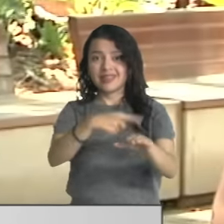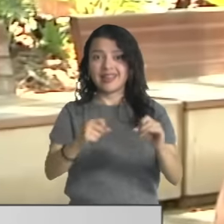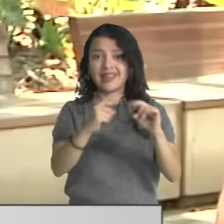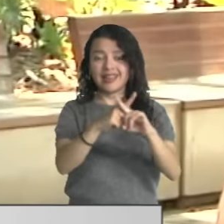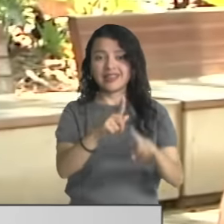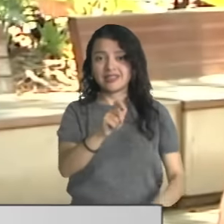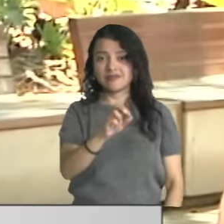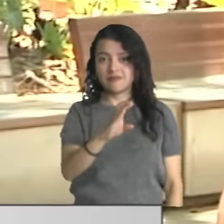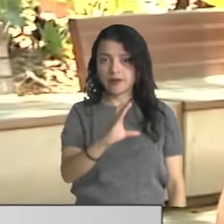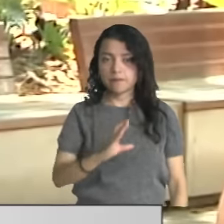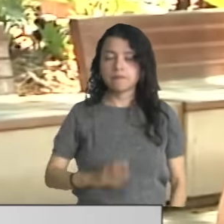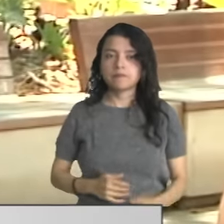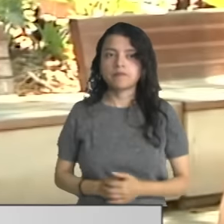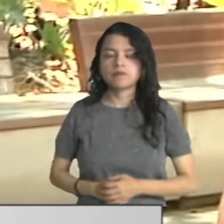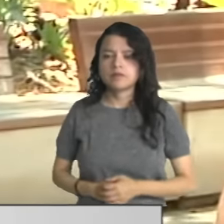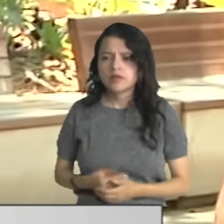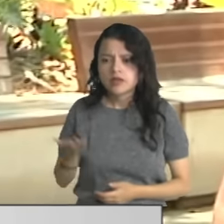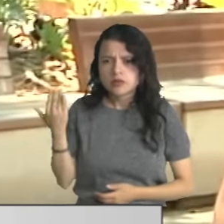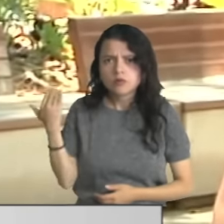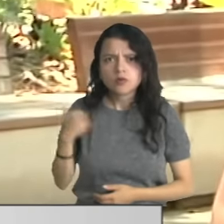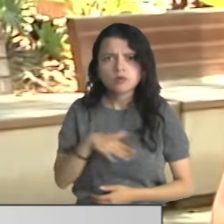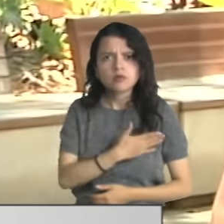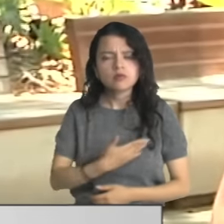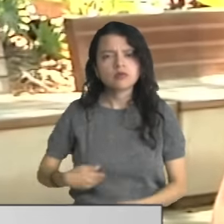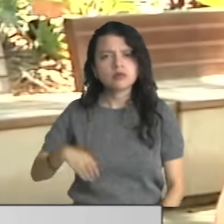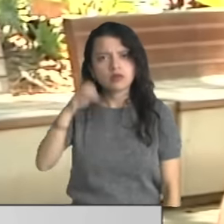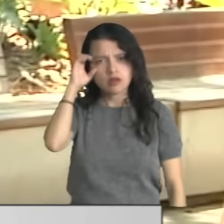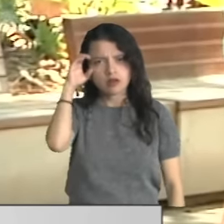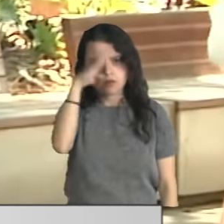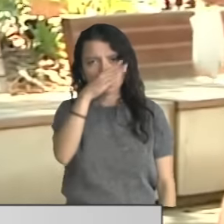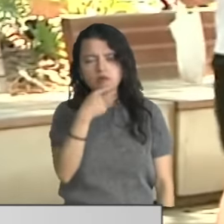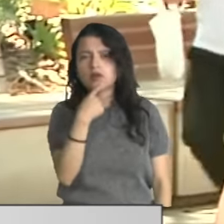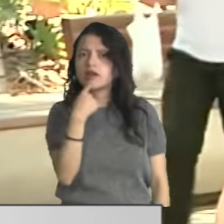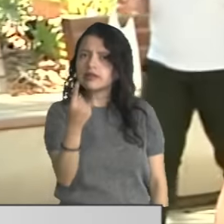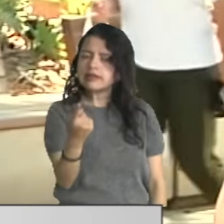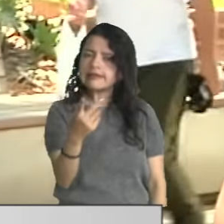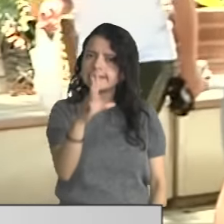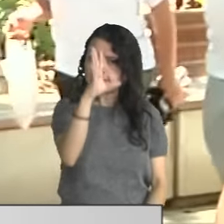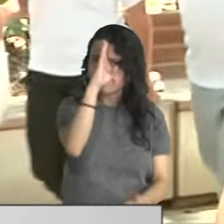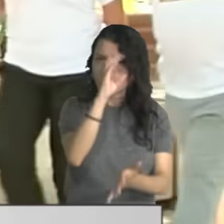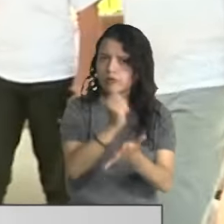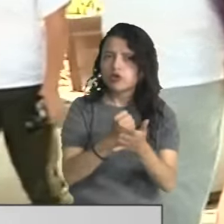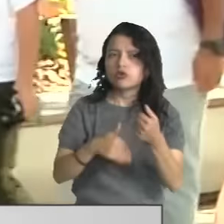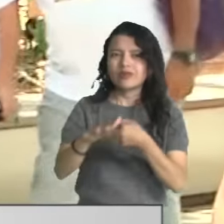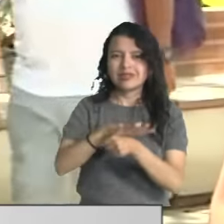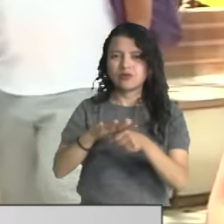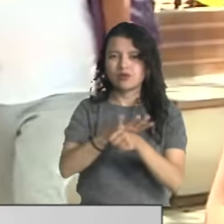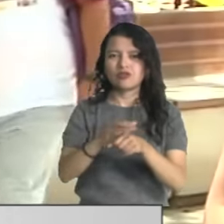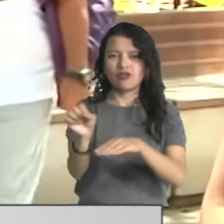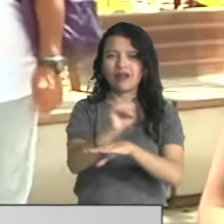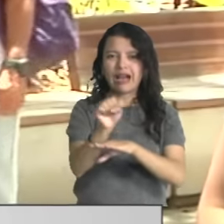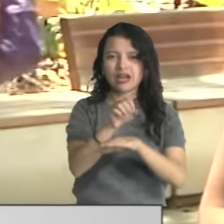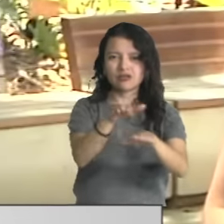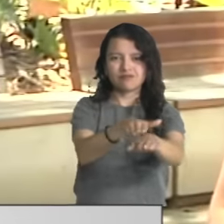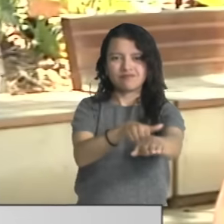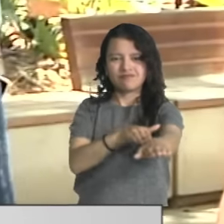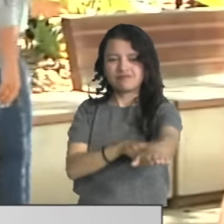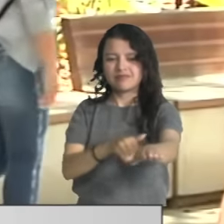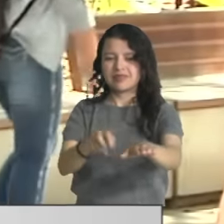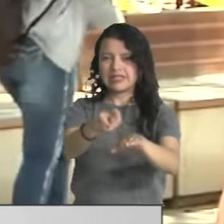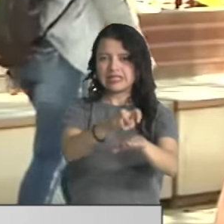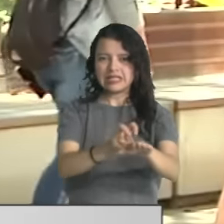pocos minutos el presidente de la República se pronunció sobre esta situación y también se conoció que en las próximas